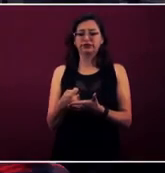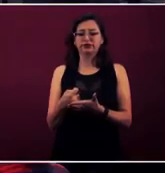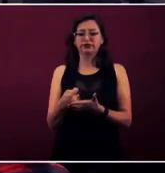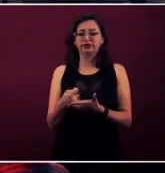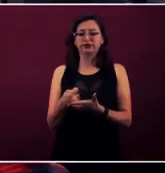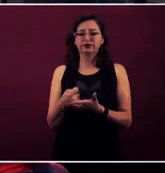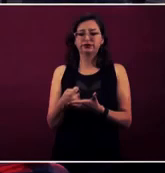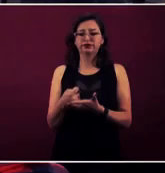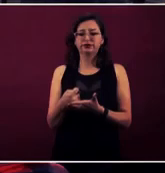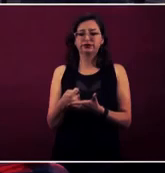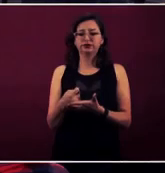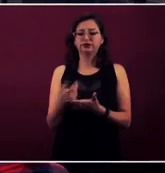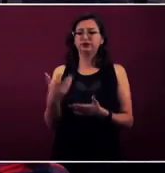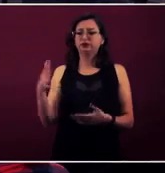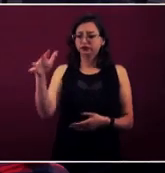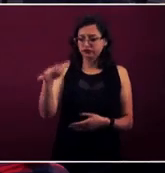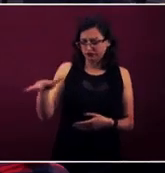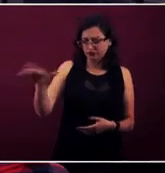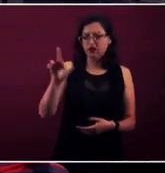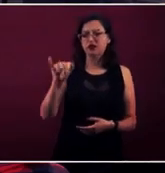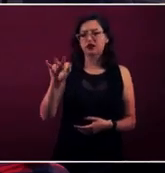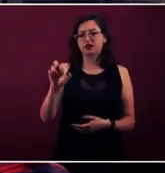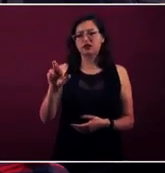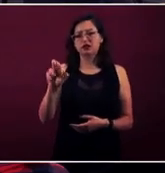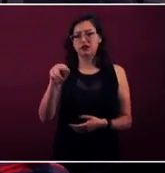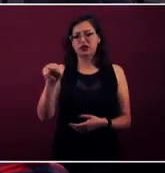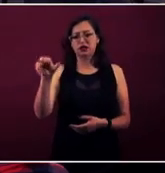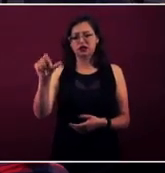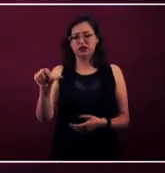en la ribereña